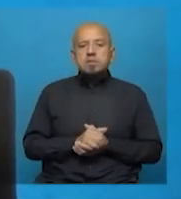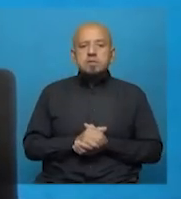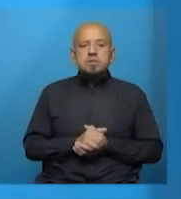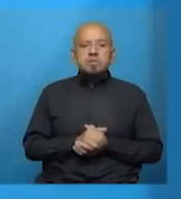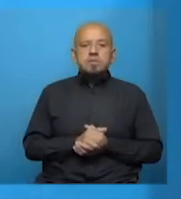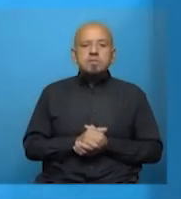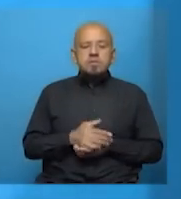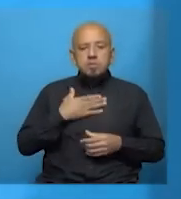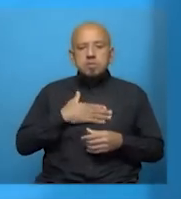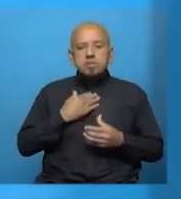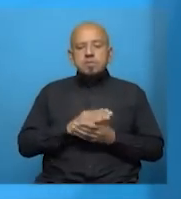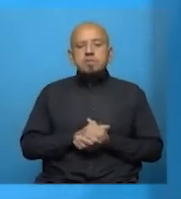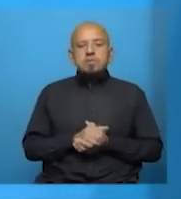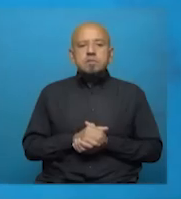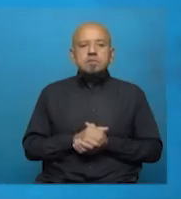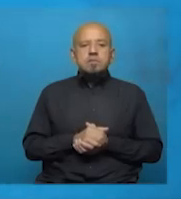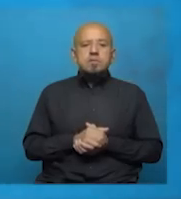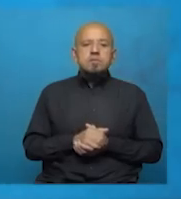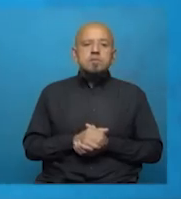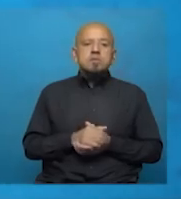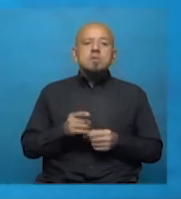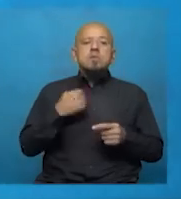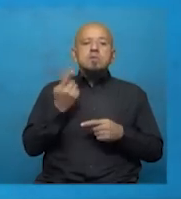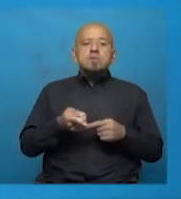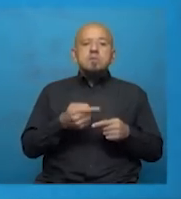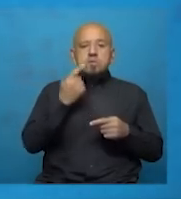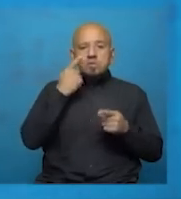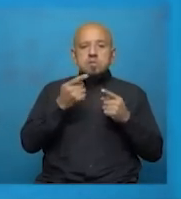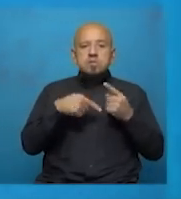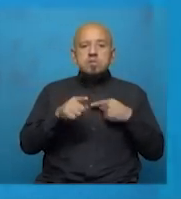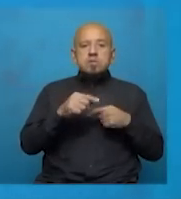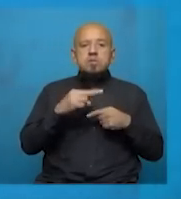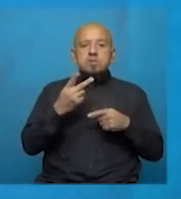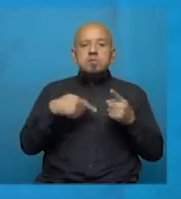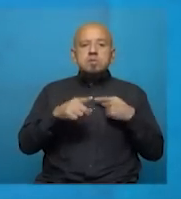al Lado B. Un gusto. Hasta la próxima. Gracias. Nos vamos, se viene en vivo el estreno de la segunda